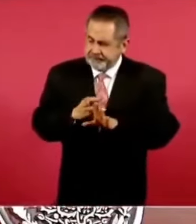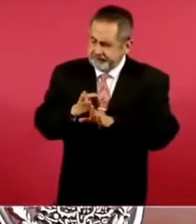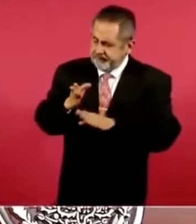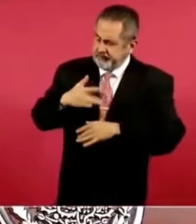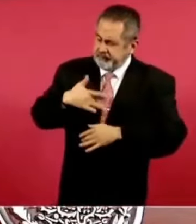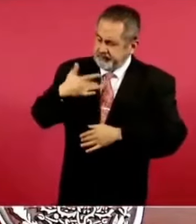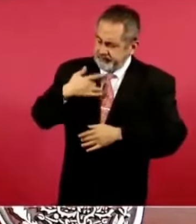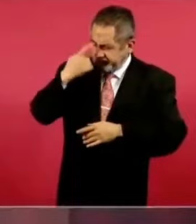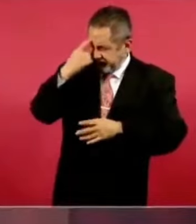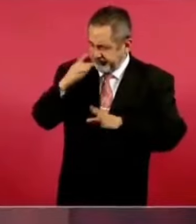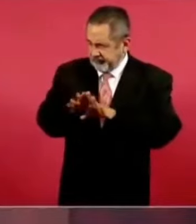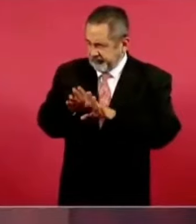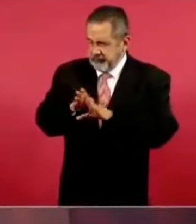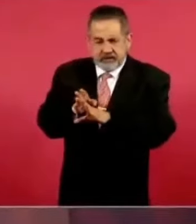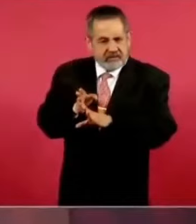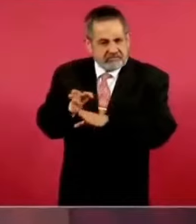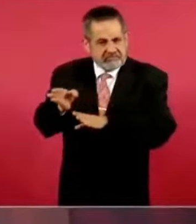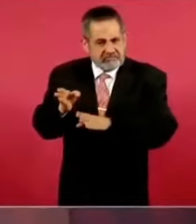a